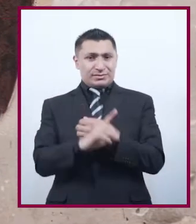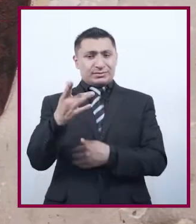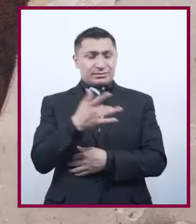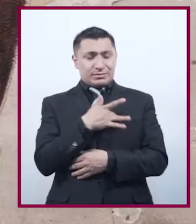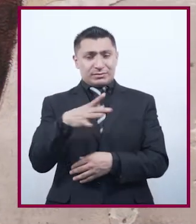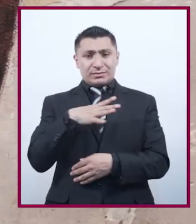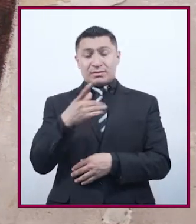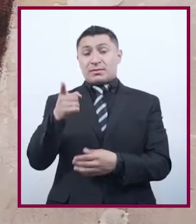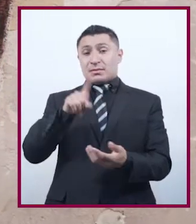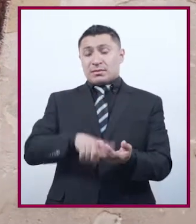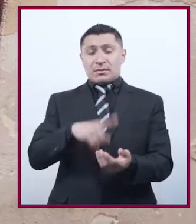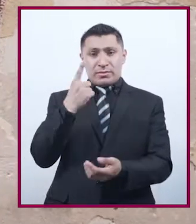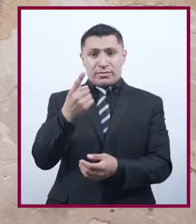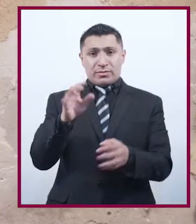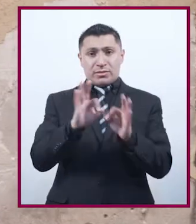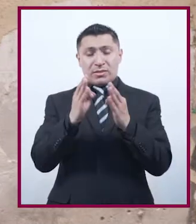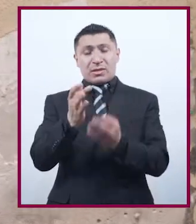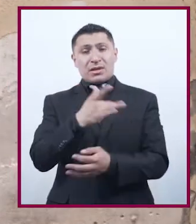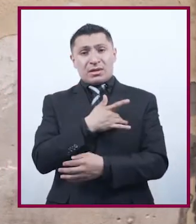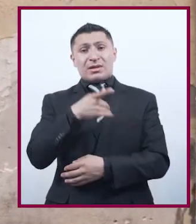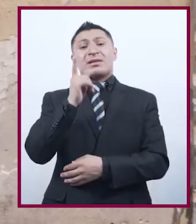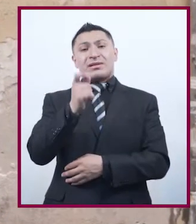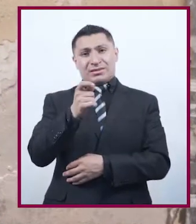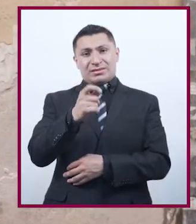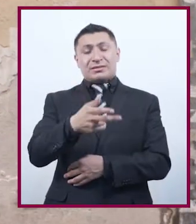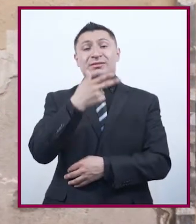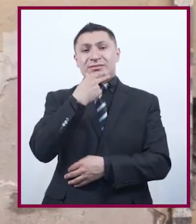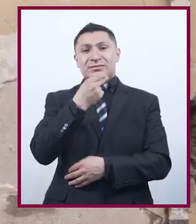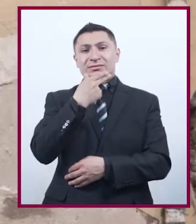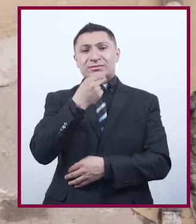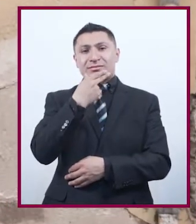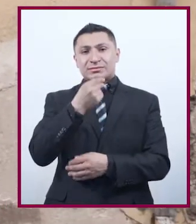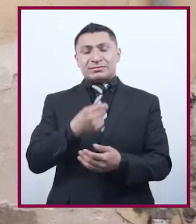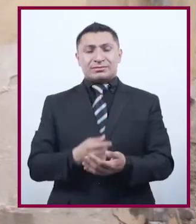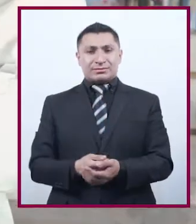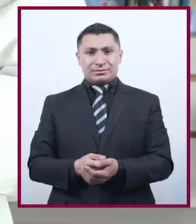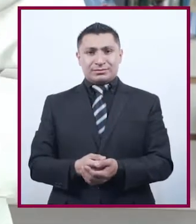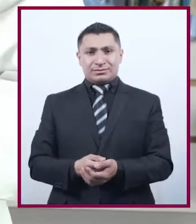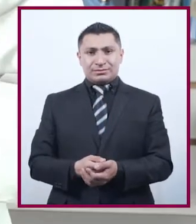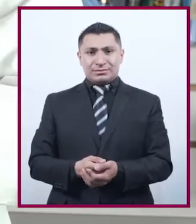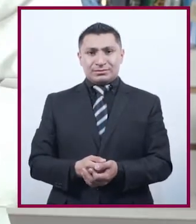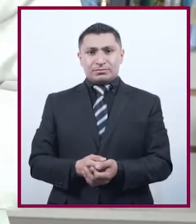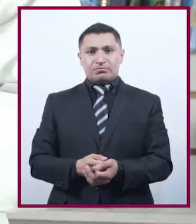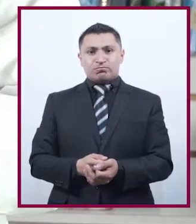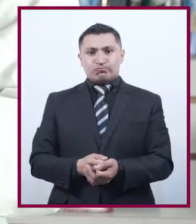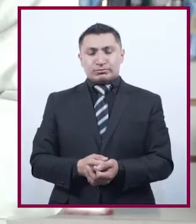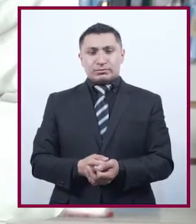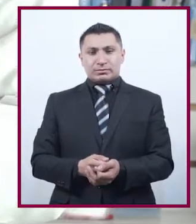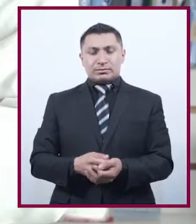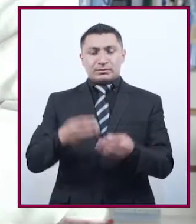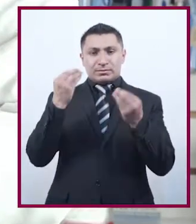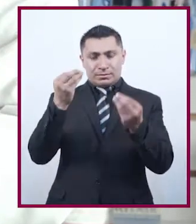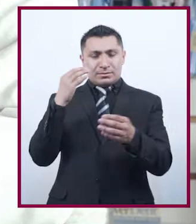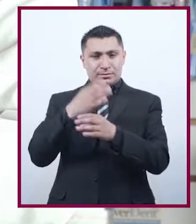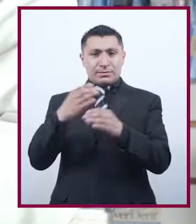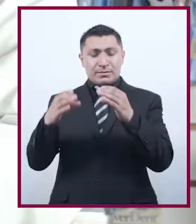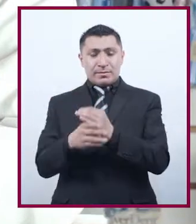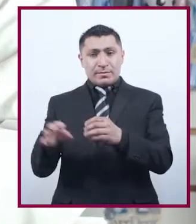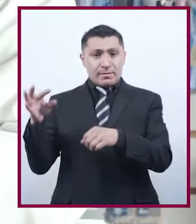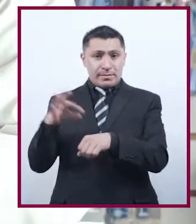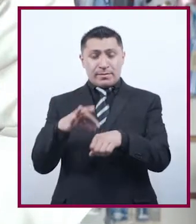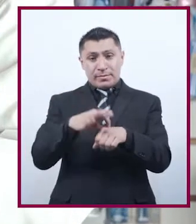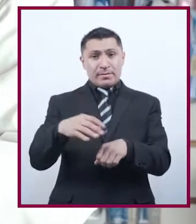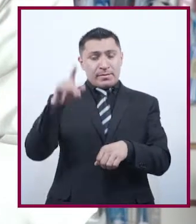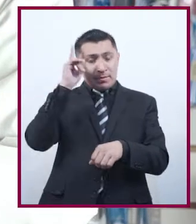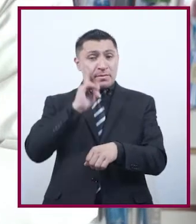tipo de corazón. ¿Adivinaste? El del hombre. En muchísimos otros casos clínicos, las mujeres